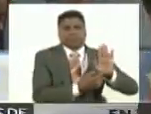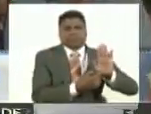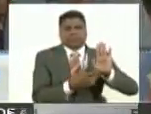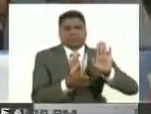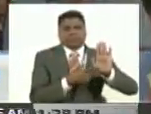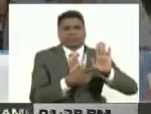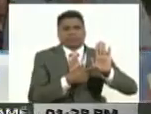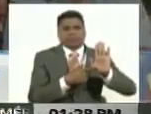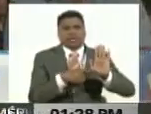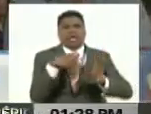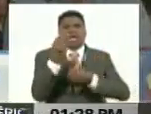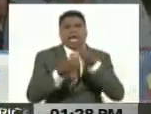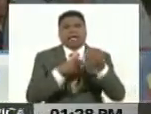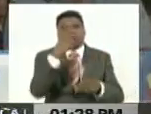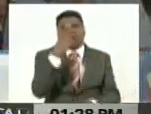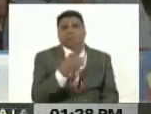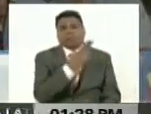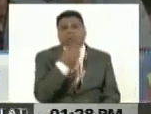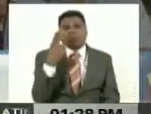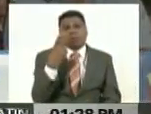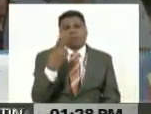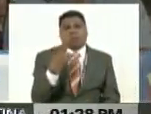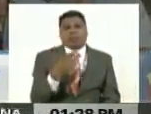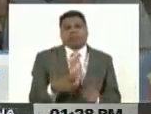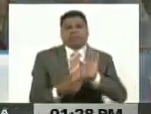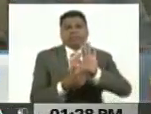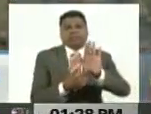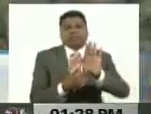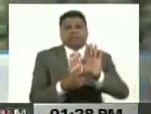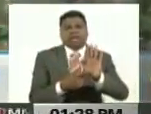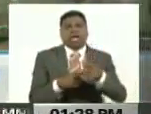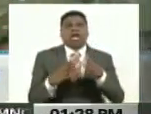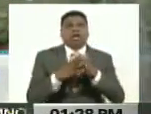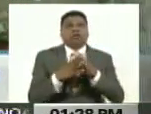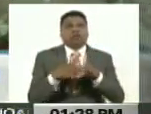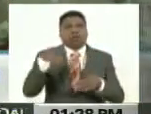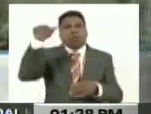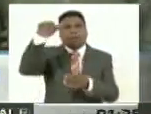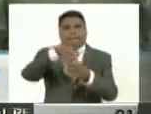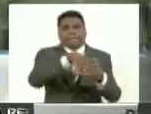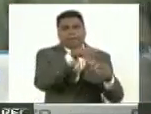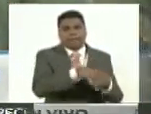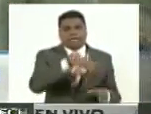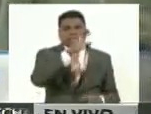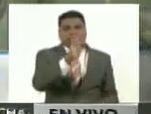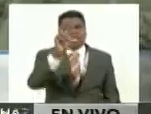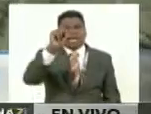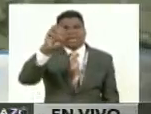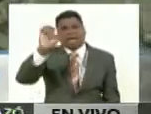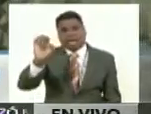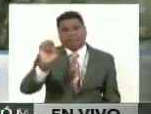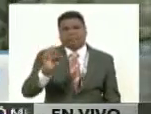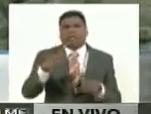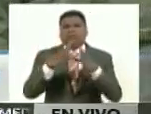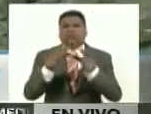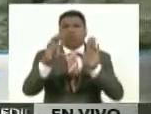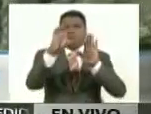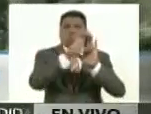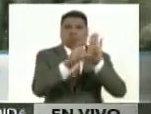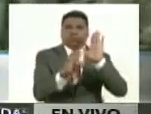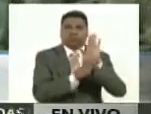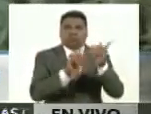Y cumplió además las promesas que hizo o su oferta electoral de una Asamblea Nacional Constituyente. ¿Eso les duele a la